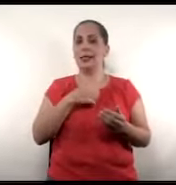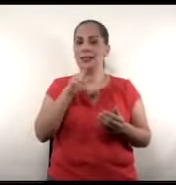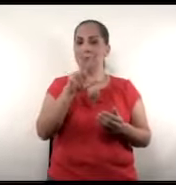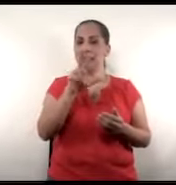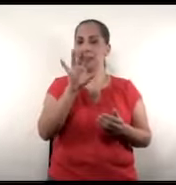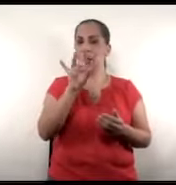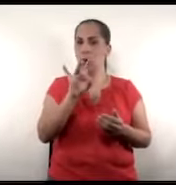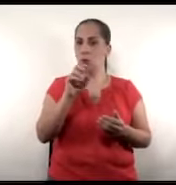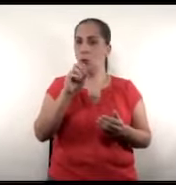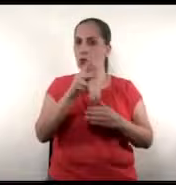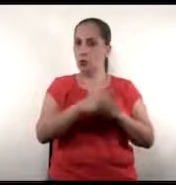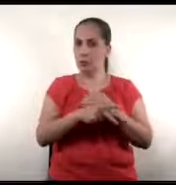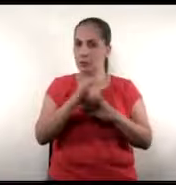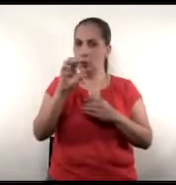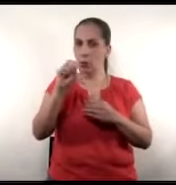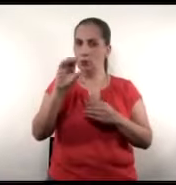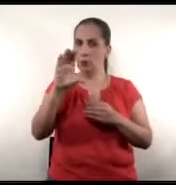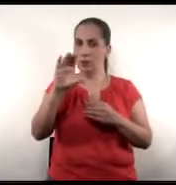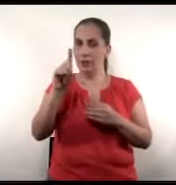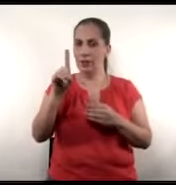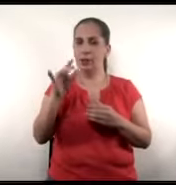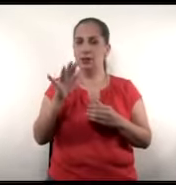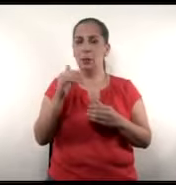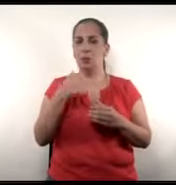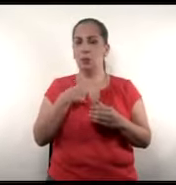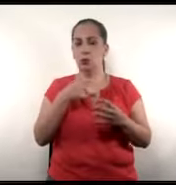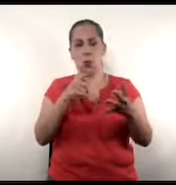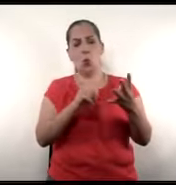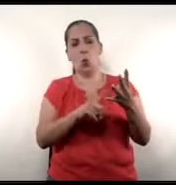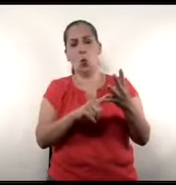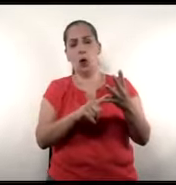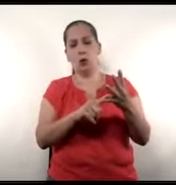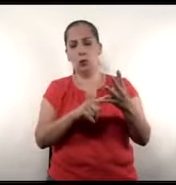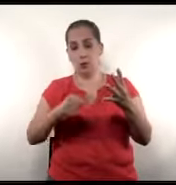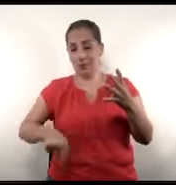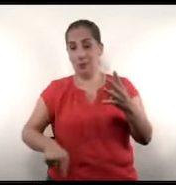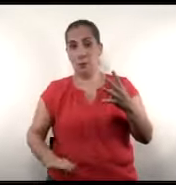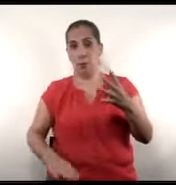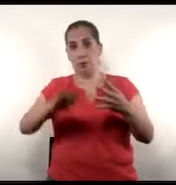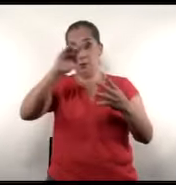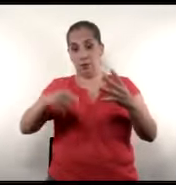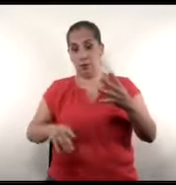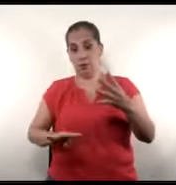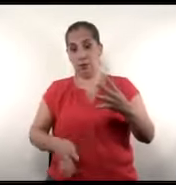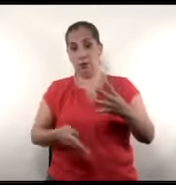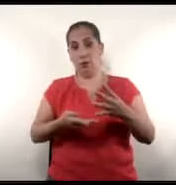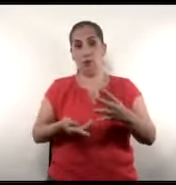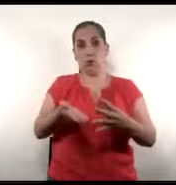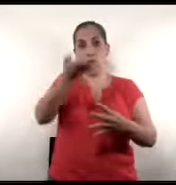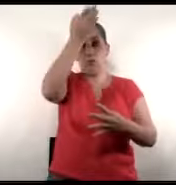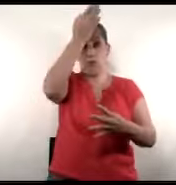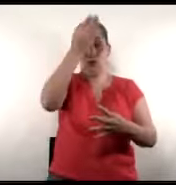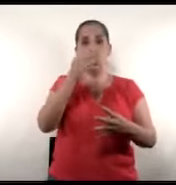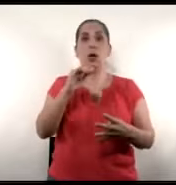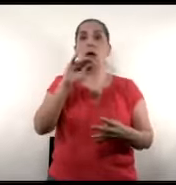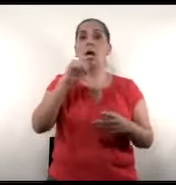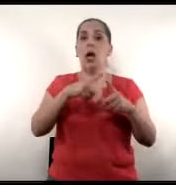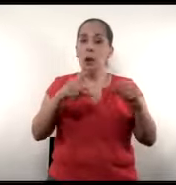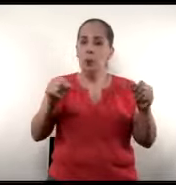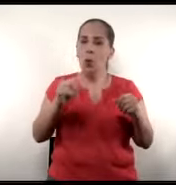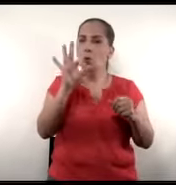países de la OCDE, estamos probablemente en el cuarto de abajo para arriba. Japón tiene un 9%.